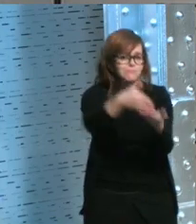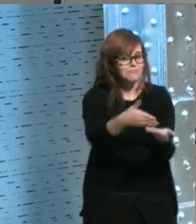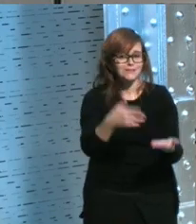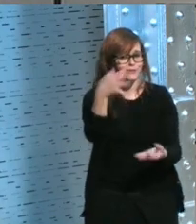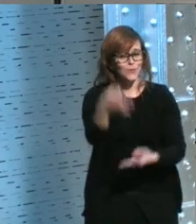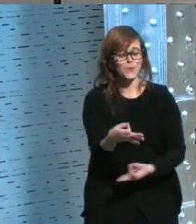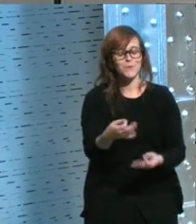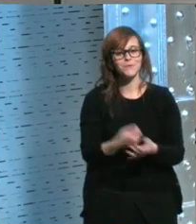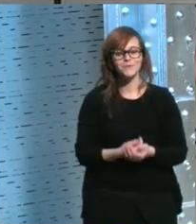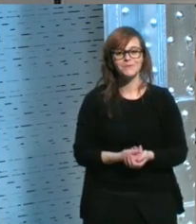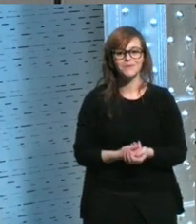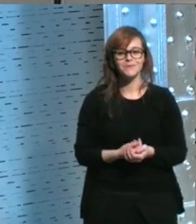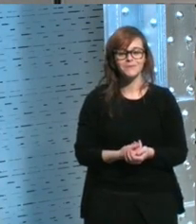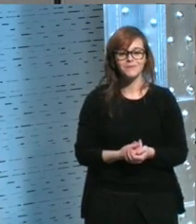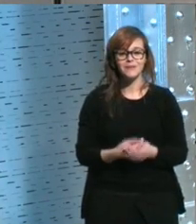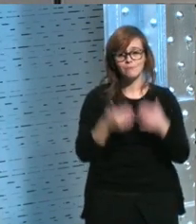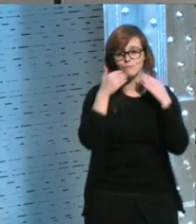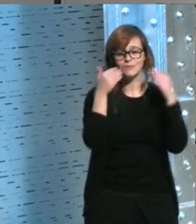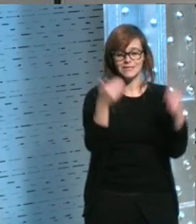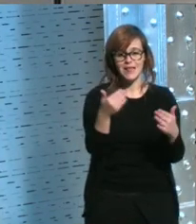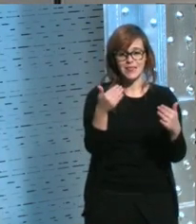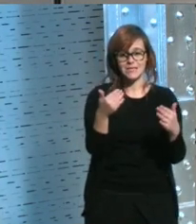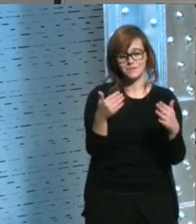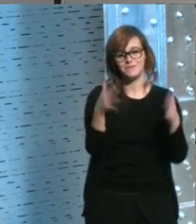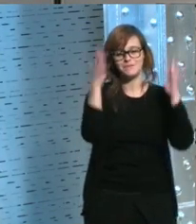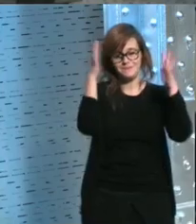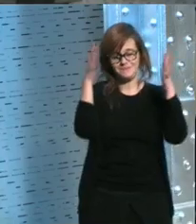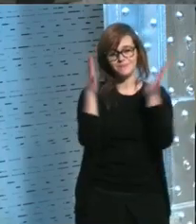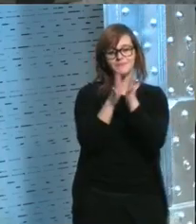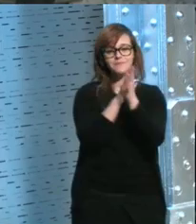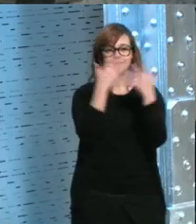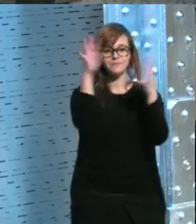ellos. Muchas felicidades. Gracias a ti.